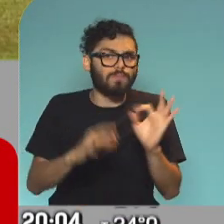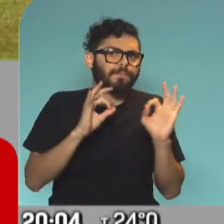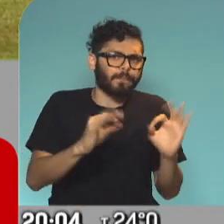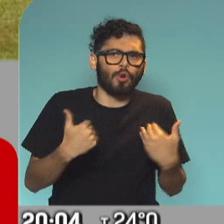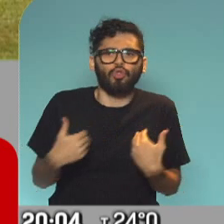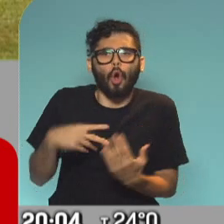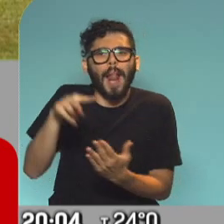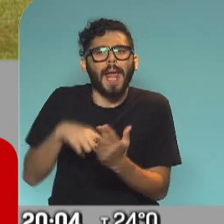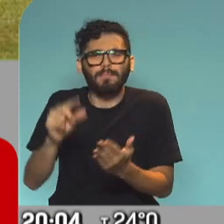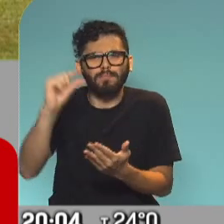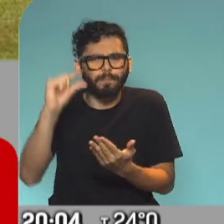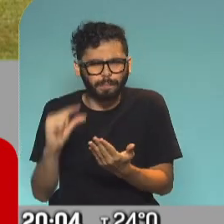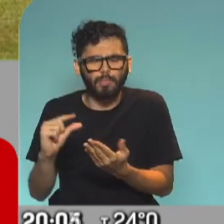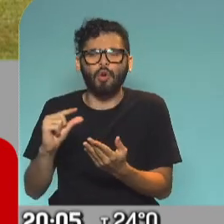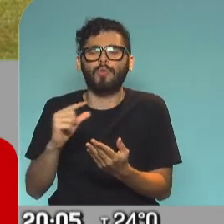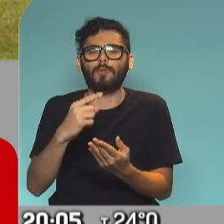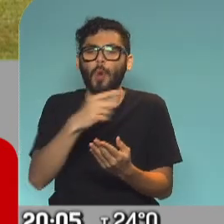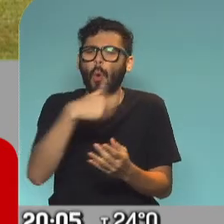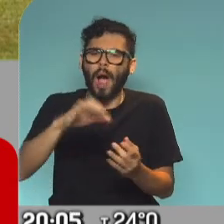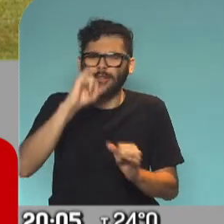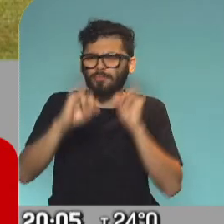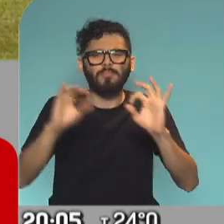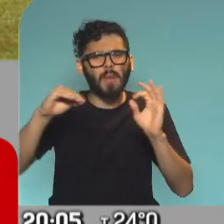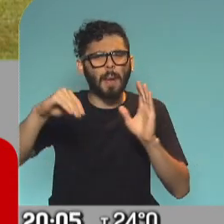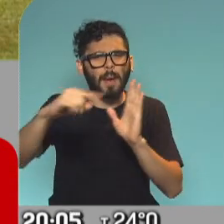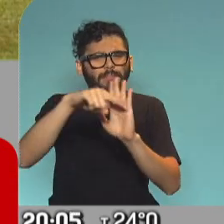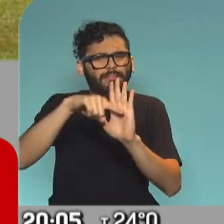entera, ustedes leyeron parte y en minutos nada más habrá otras partes sustanciales, por cierto.